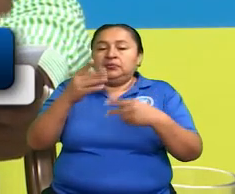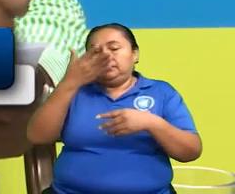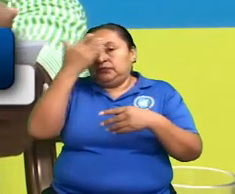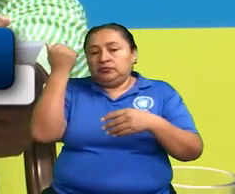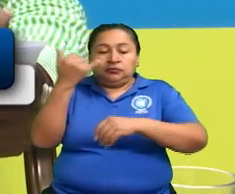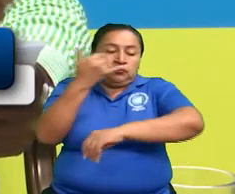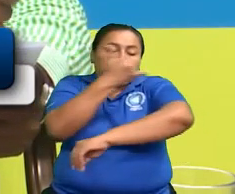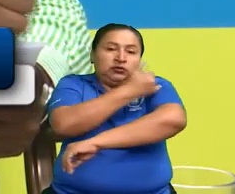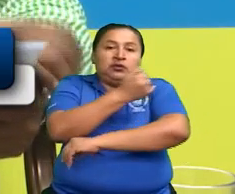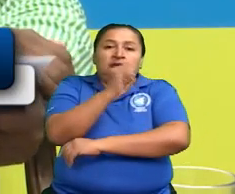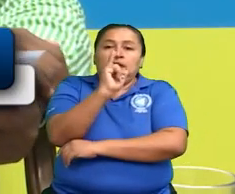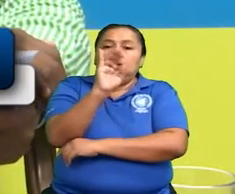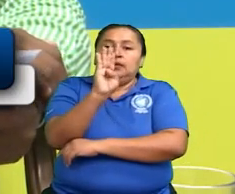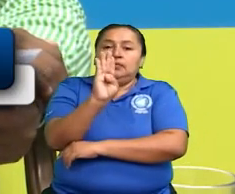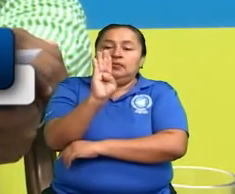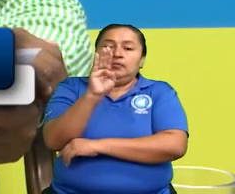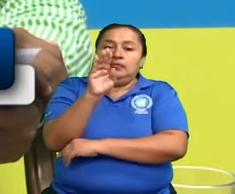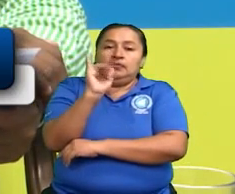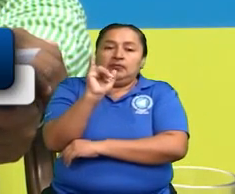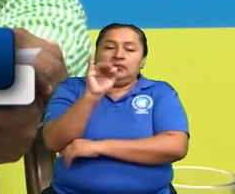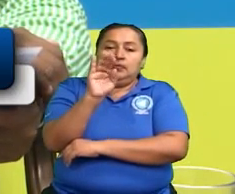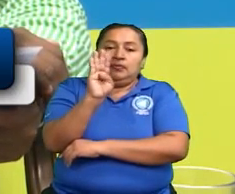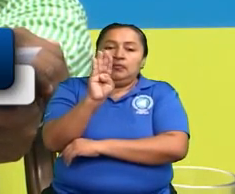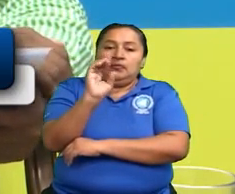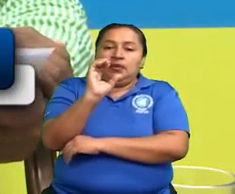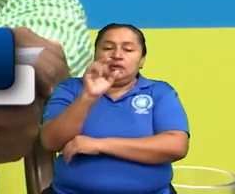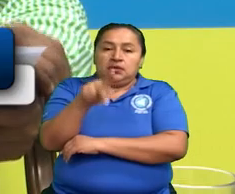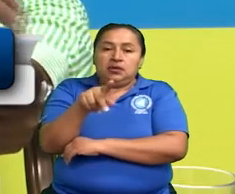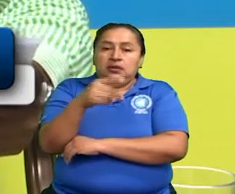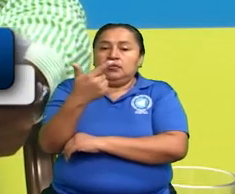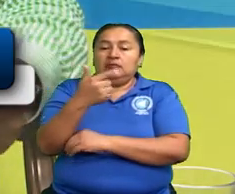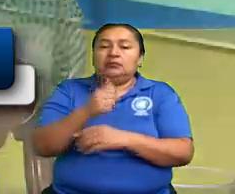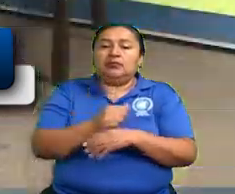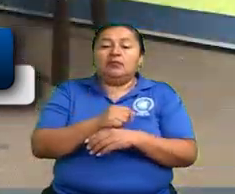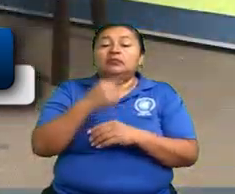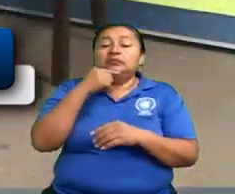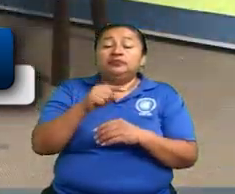la IPV, que usted dice que se llama antipolio inactivo inyectable.